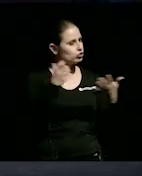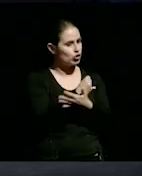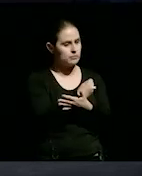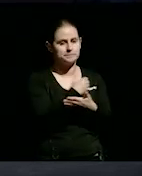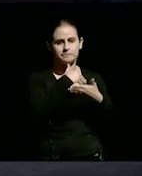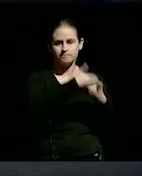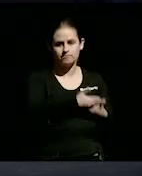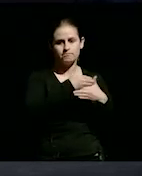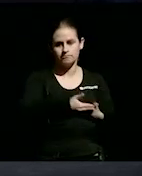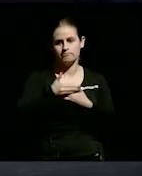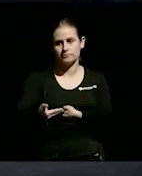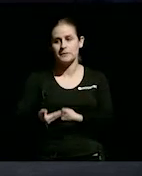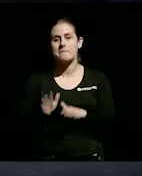pero